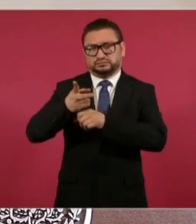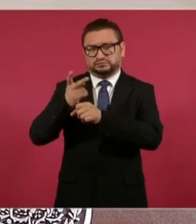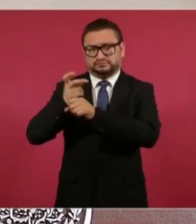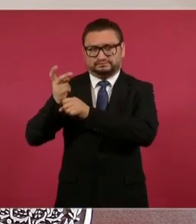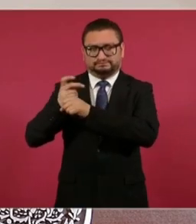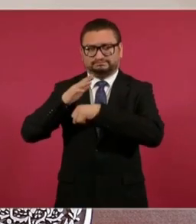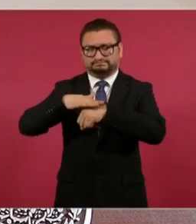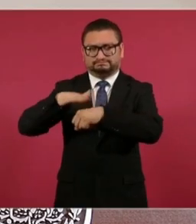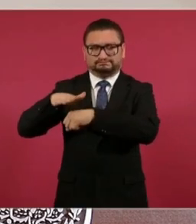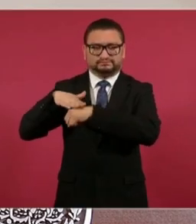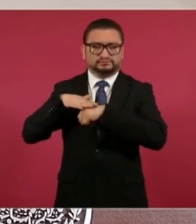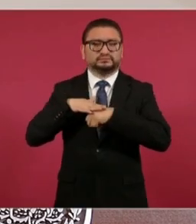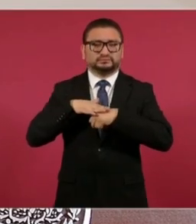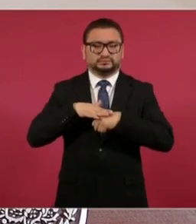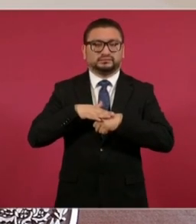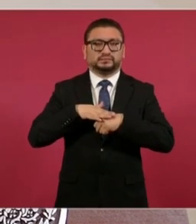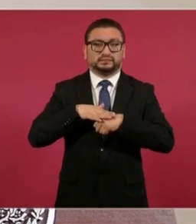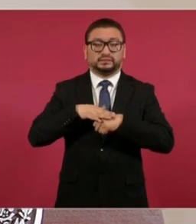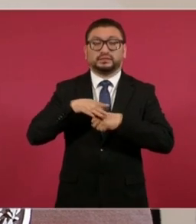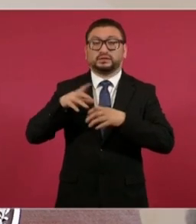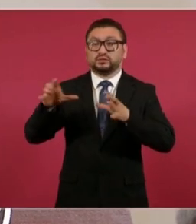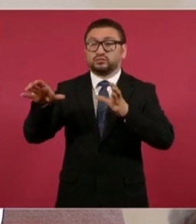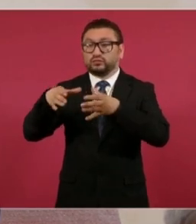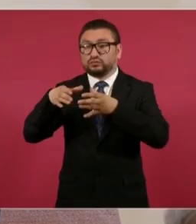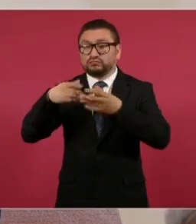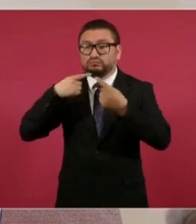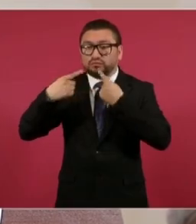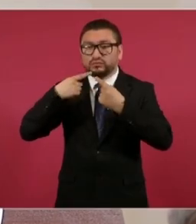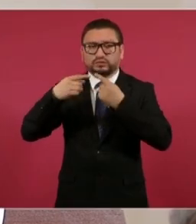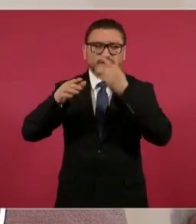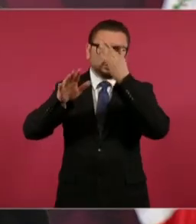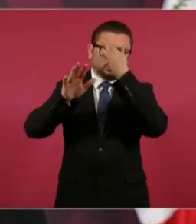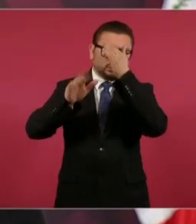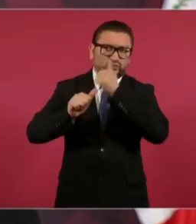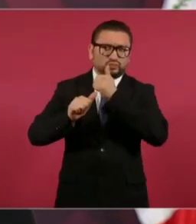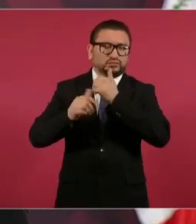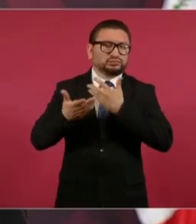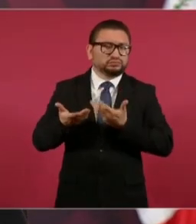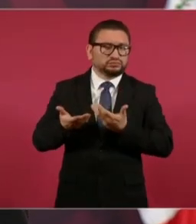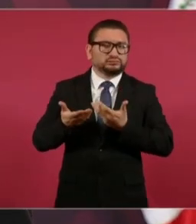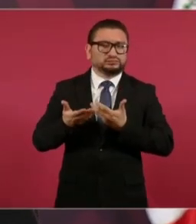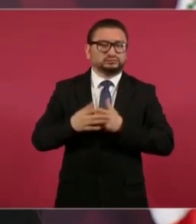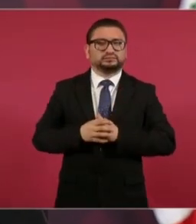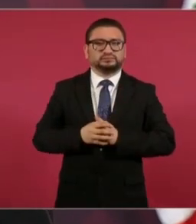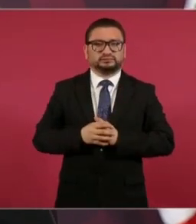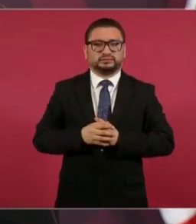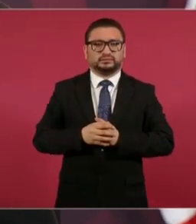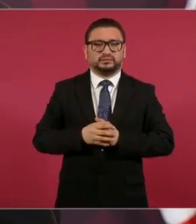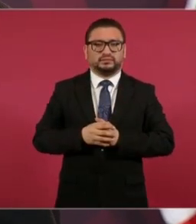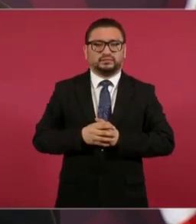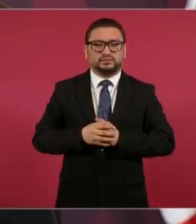personalmente y tienen un acuerdo en